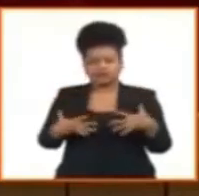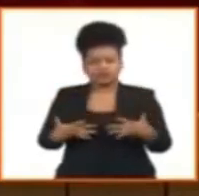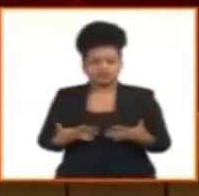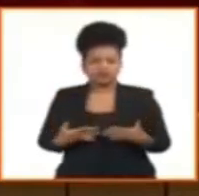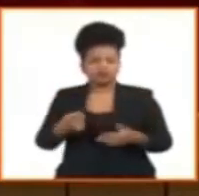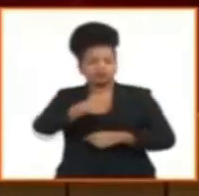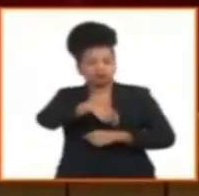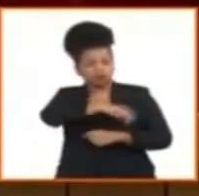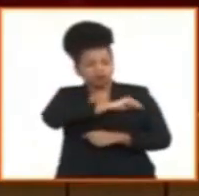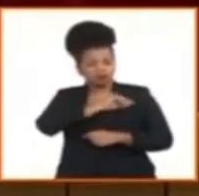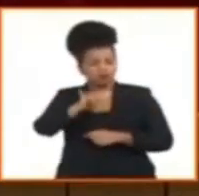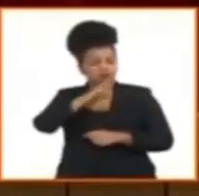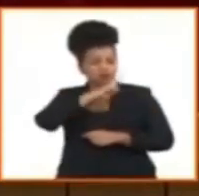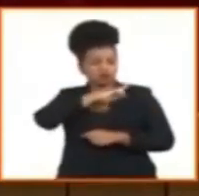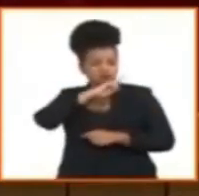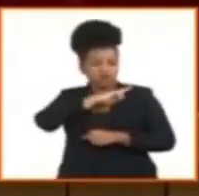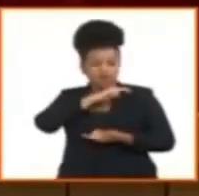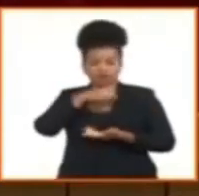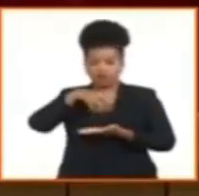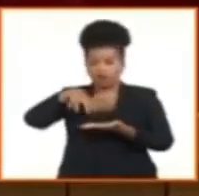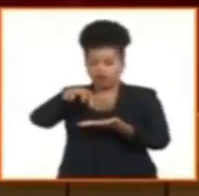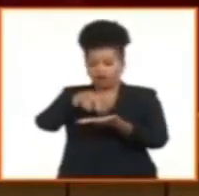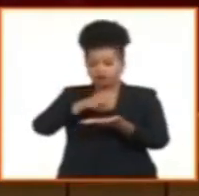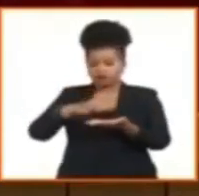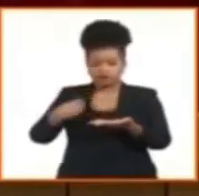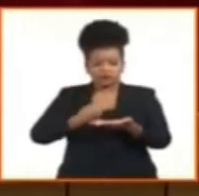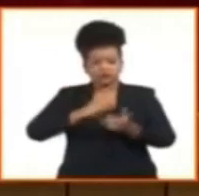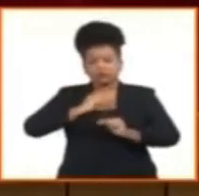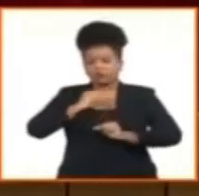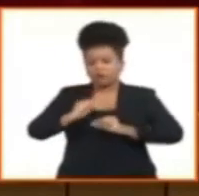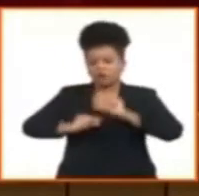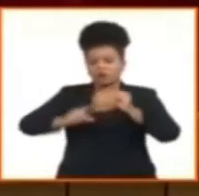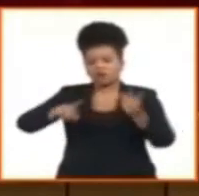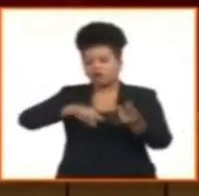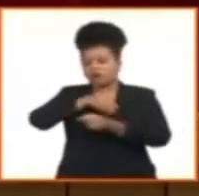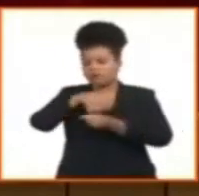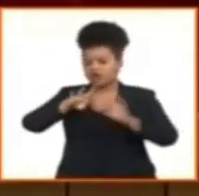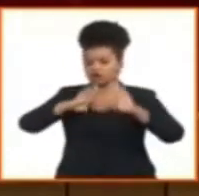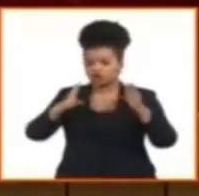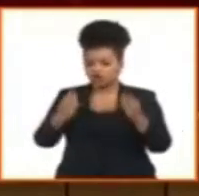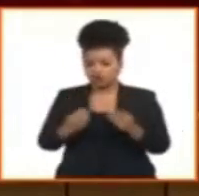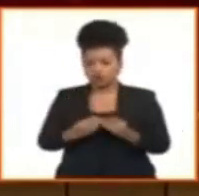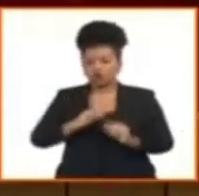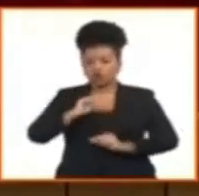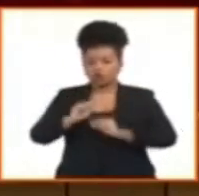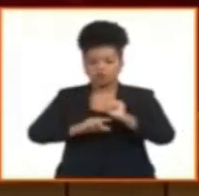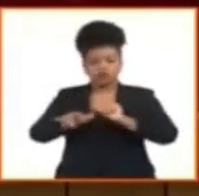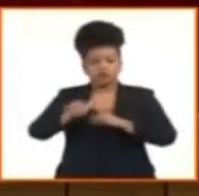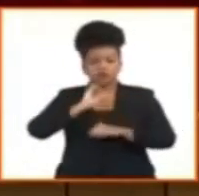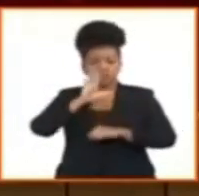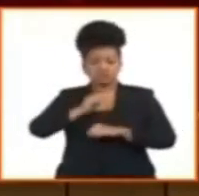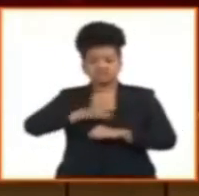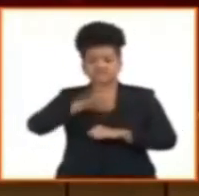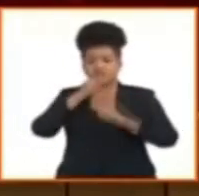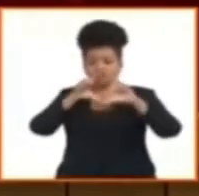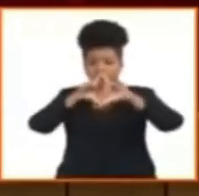las autoridades locales. Vamos cambiando todo lo que debe ser cambiado, como dejó dicho Fidel al definir el